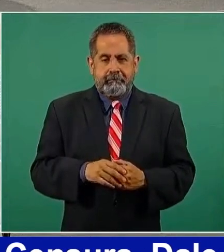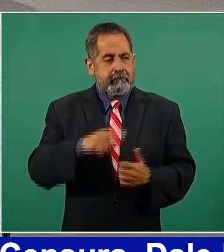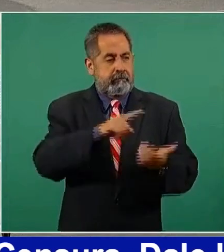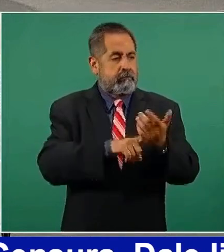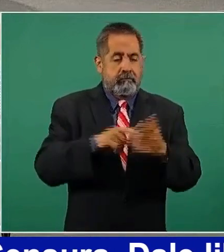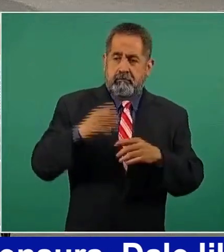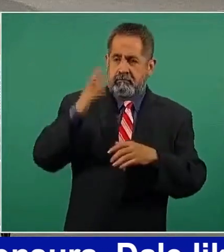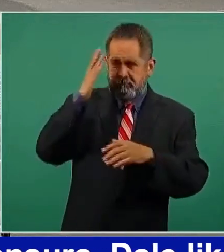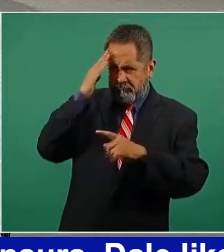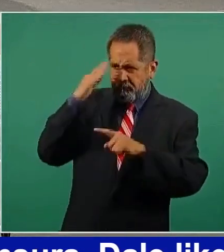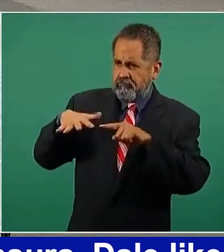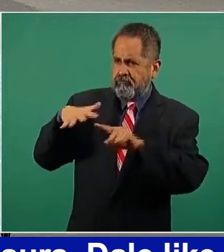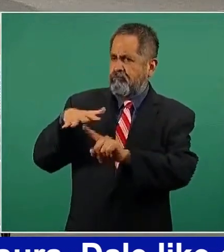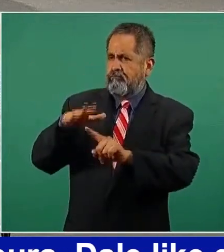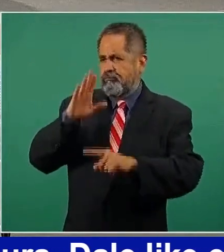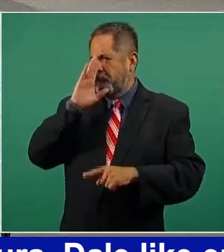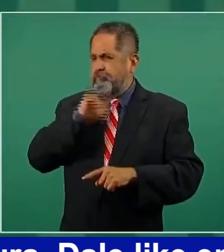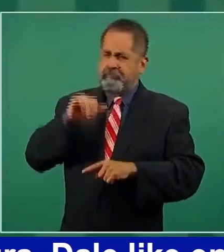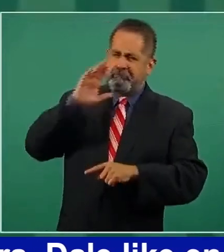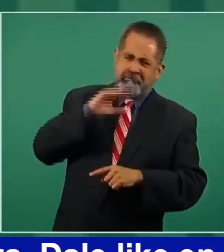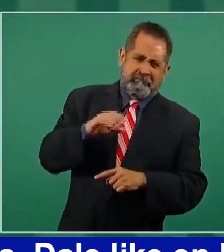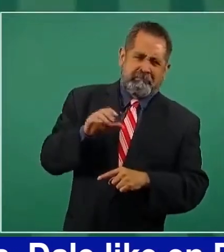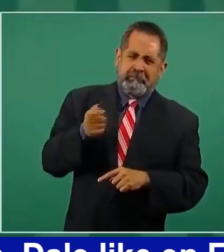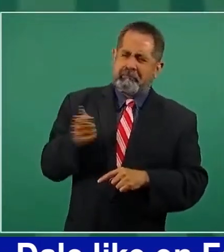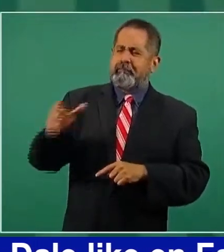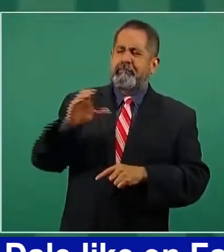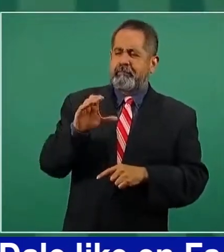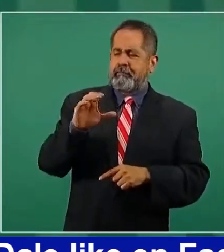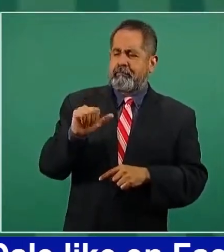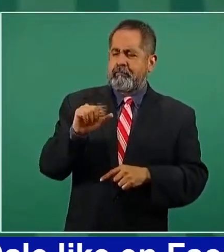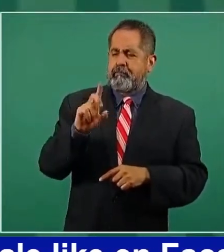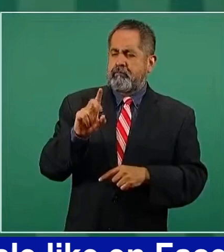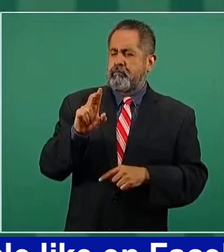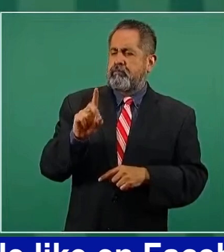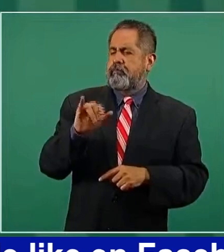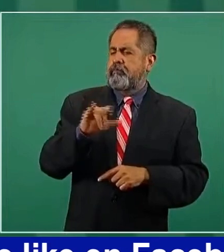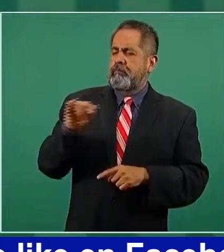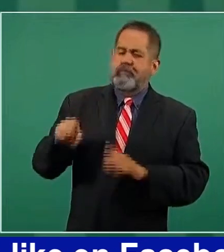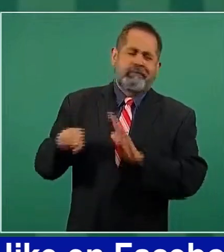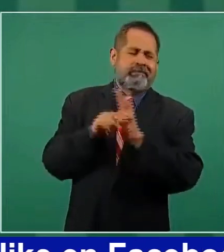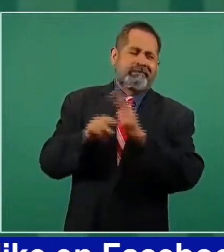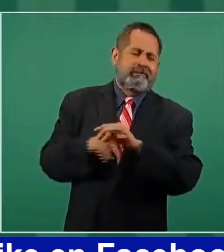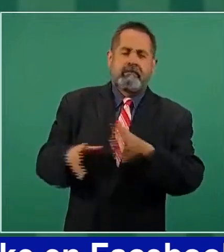malo en términos peyorativos. Pero ¿qué hubiese